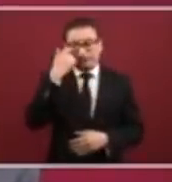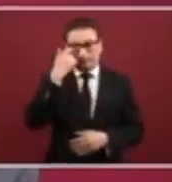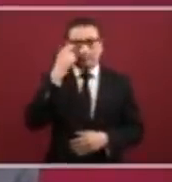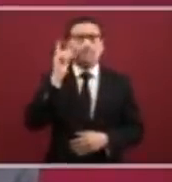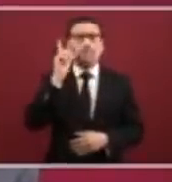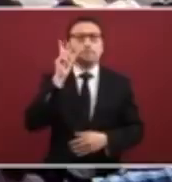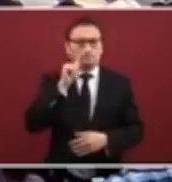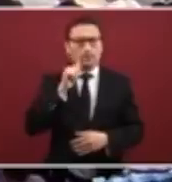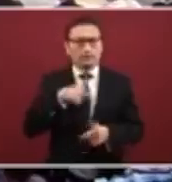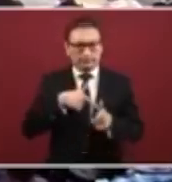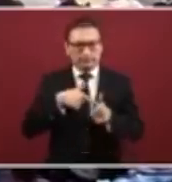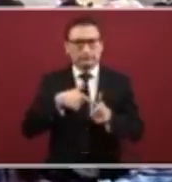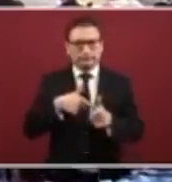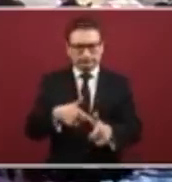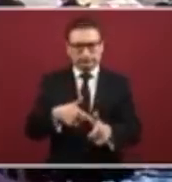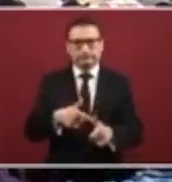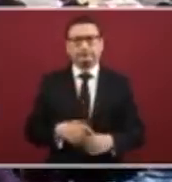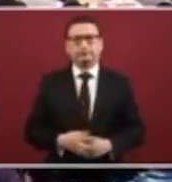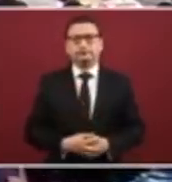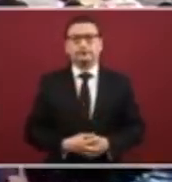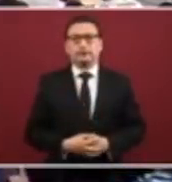mañana continuamos.